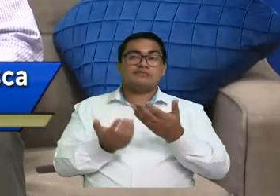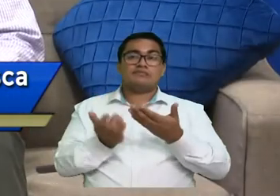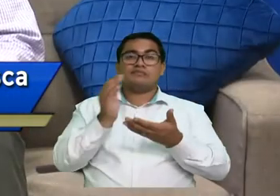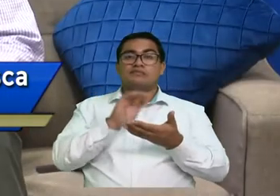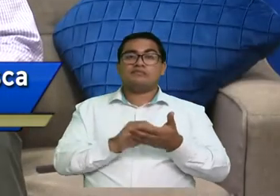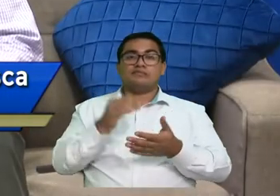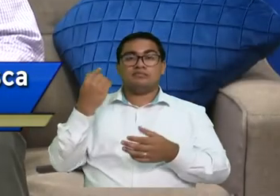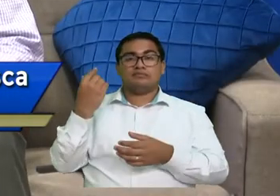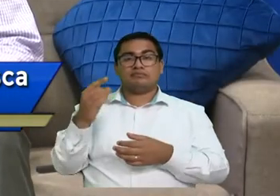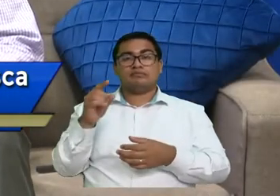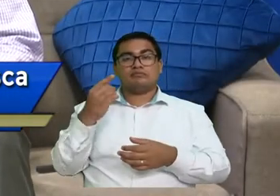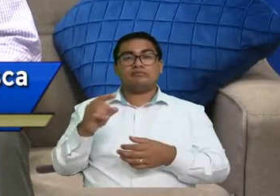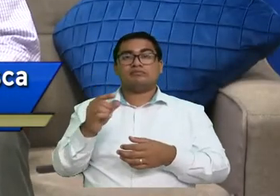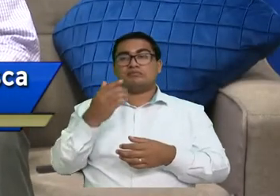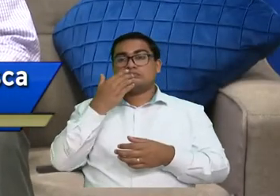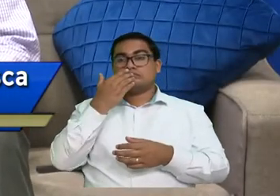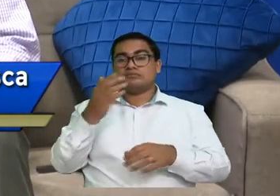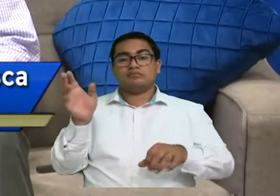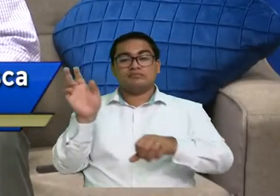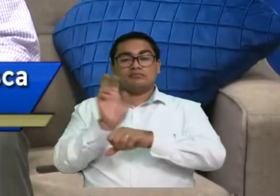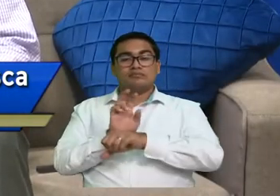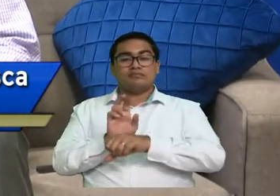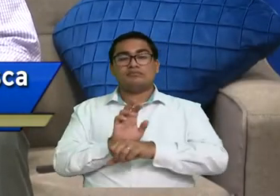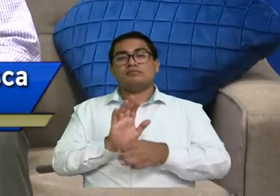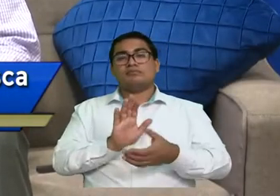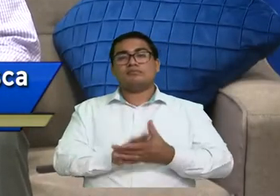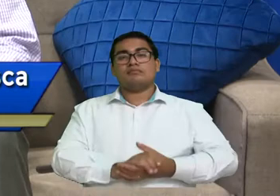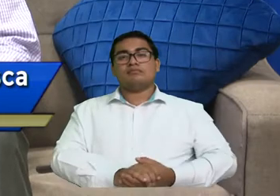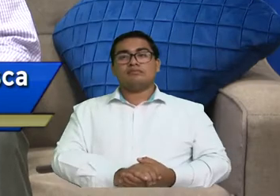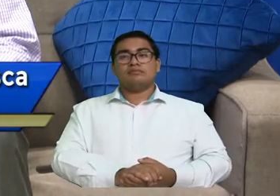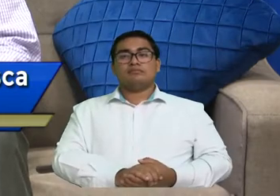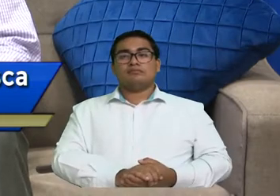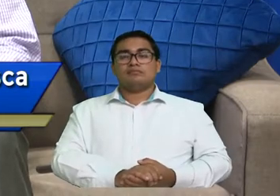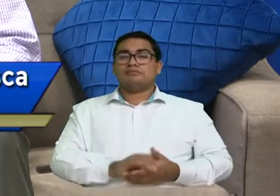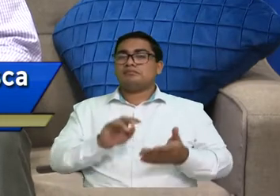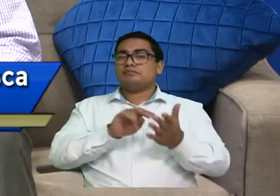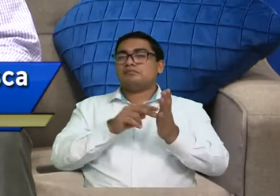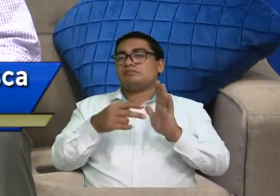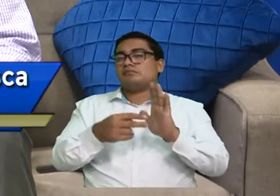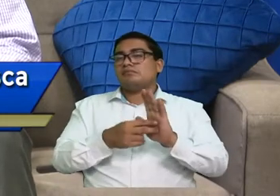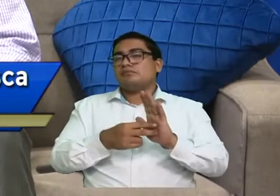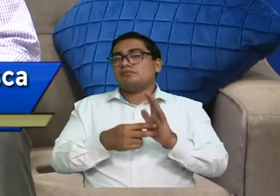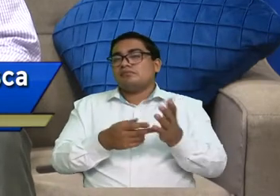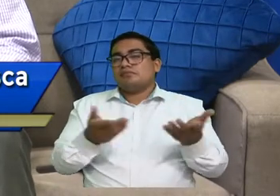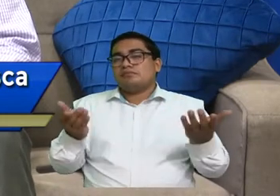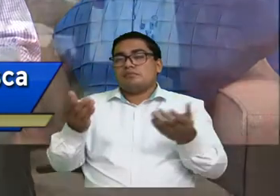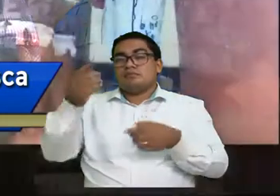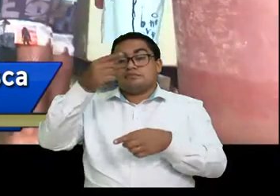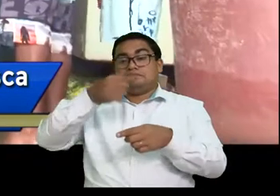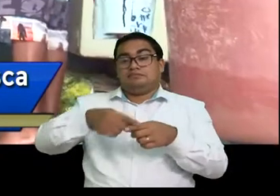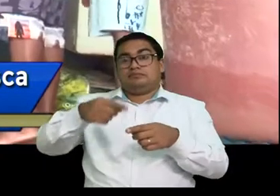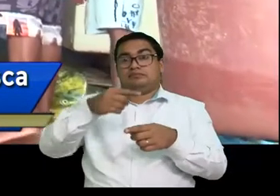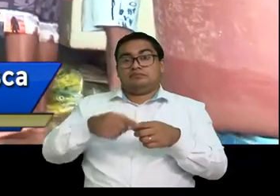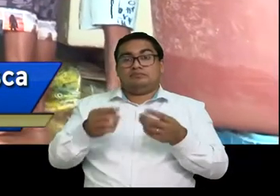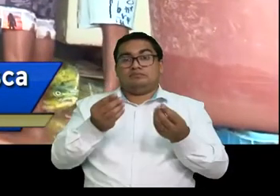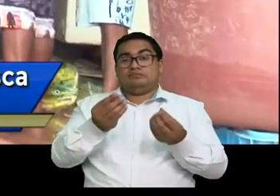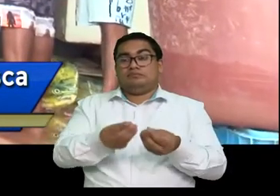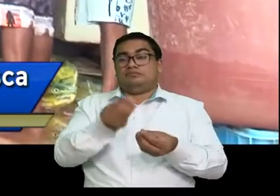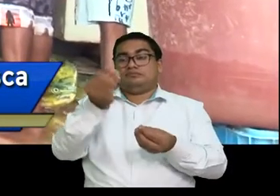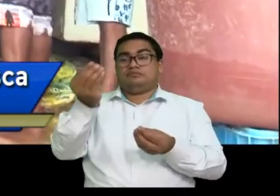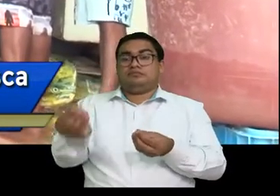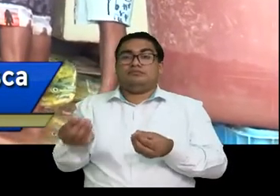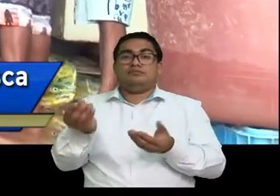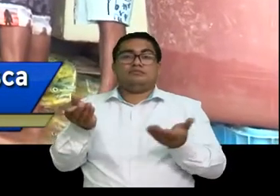ese beneficio fiscal. Así es. ¿Qué ha significado ese beneficio fiscal?